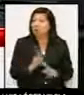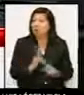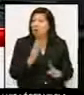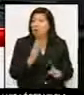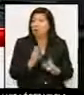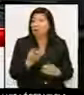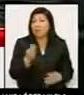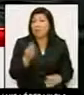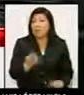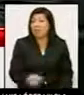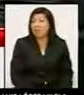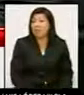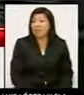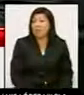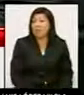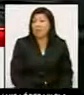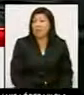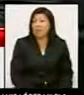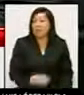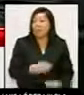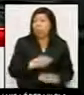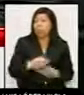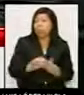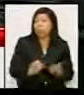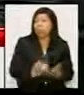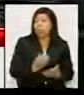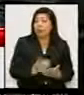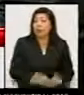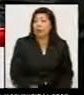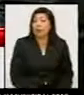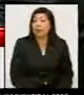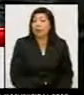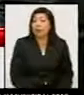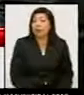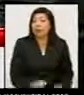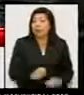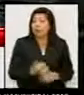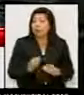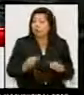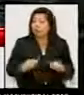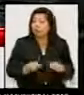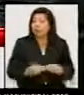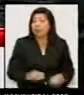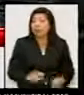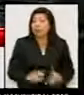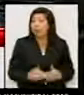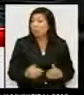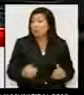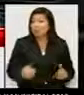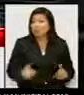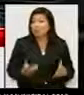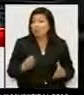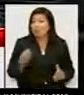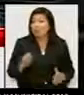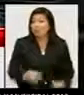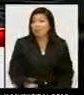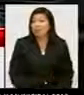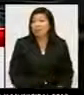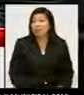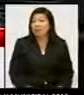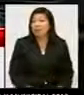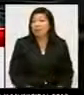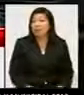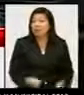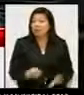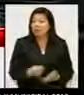a los servicios higiénicos. Era un desorden, era un caos. O sea, entrar, si tú entras a Machu Picchu ya no puedes salir si quieres ir al baño, tienes que volver a